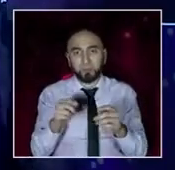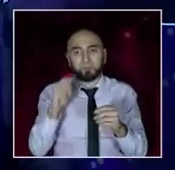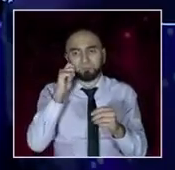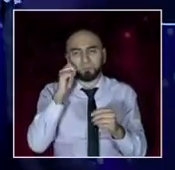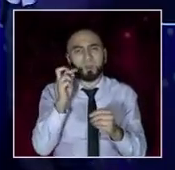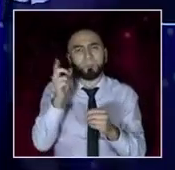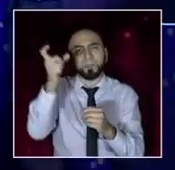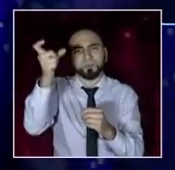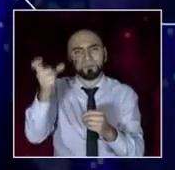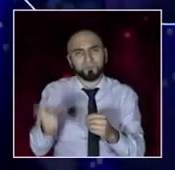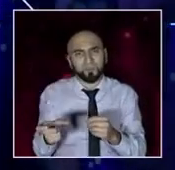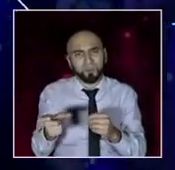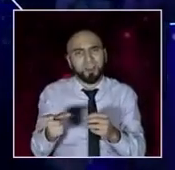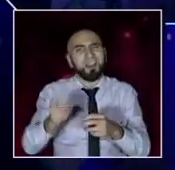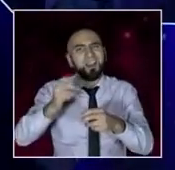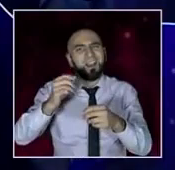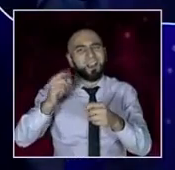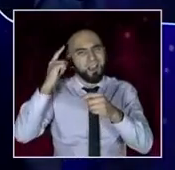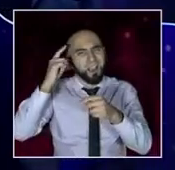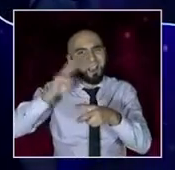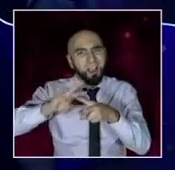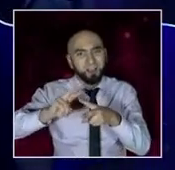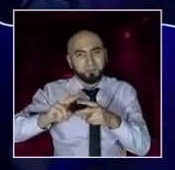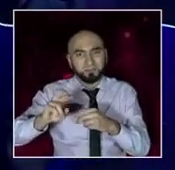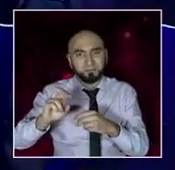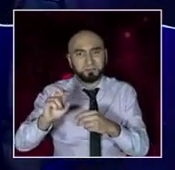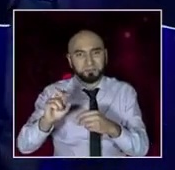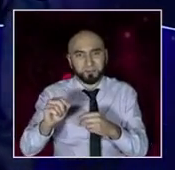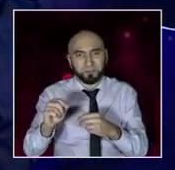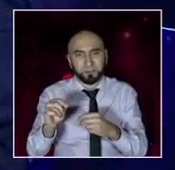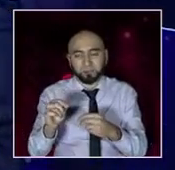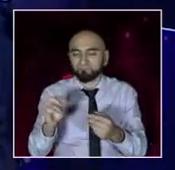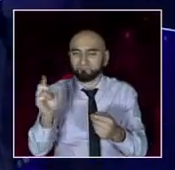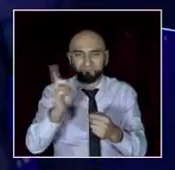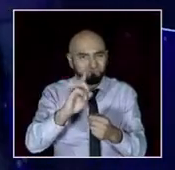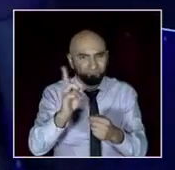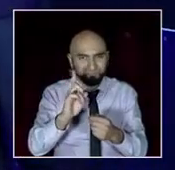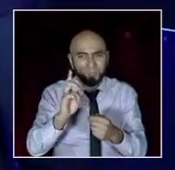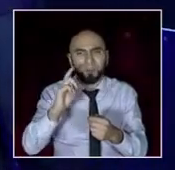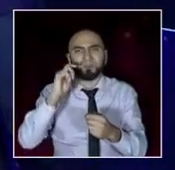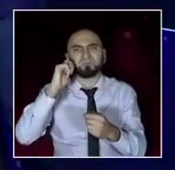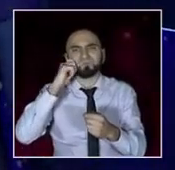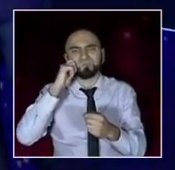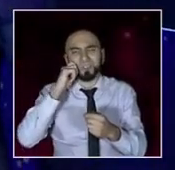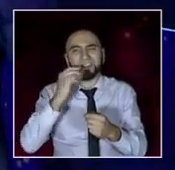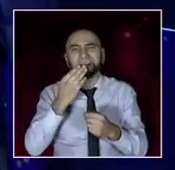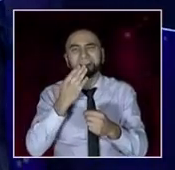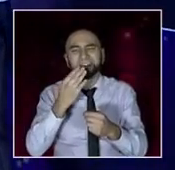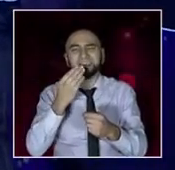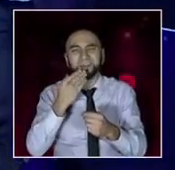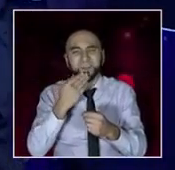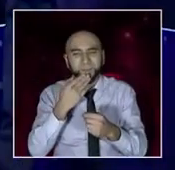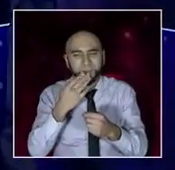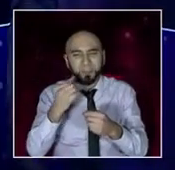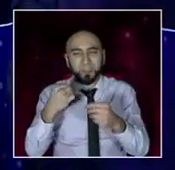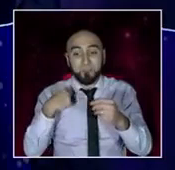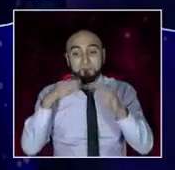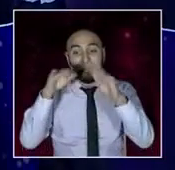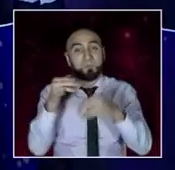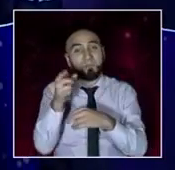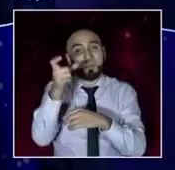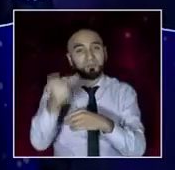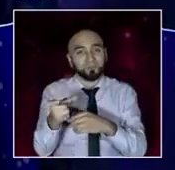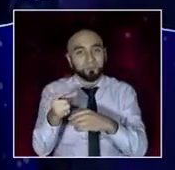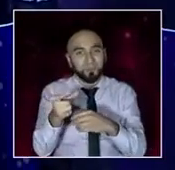la percepción, sino el ser también es una percepción, es otra ficción conveniente generada por el